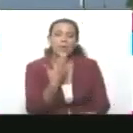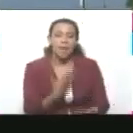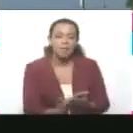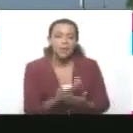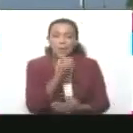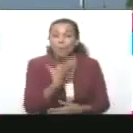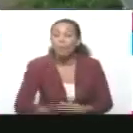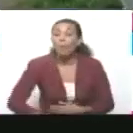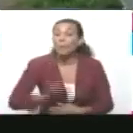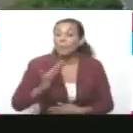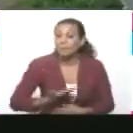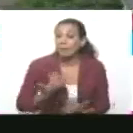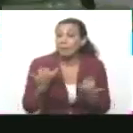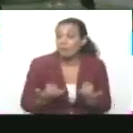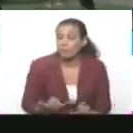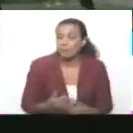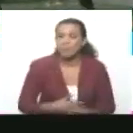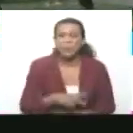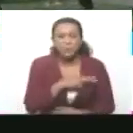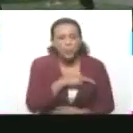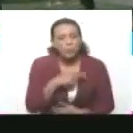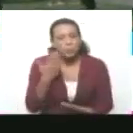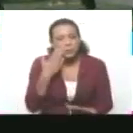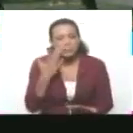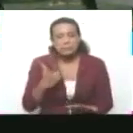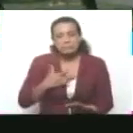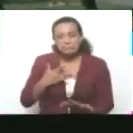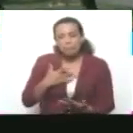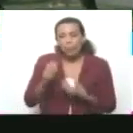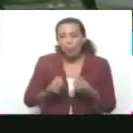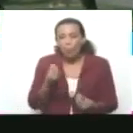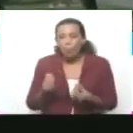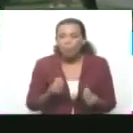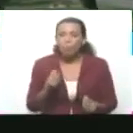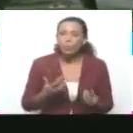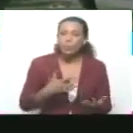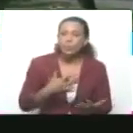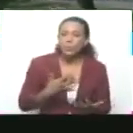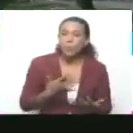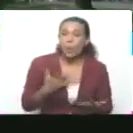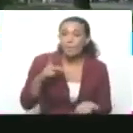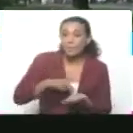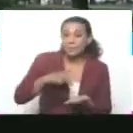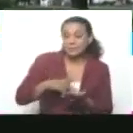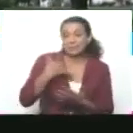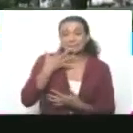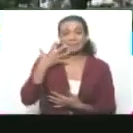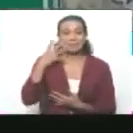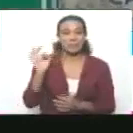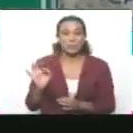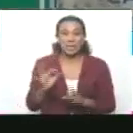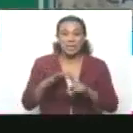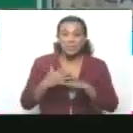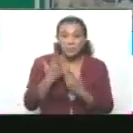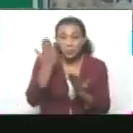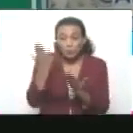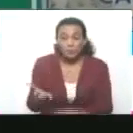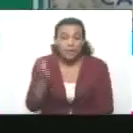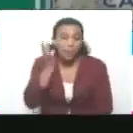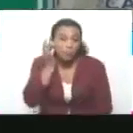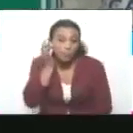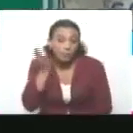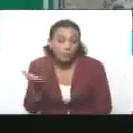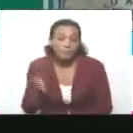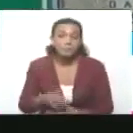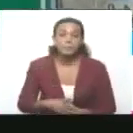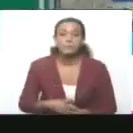muy importante. Y para nosotros es muy importante porque hemos participado en el caso